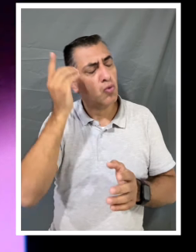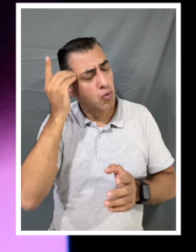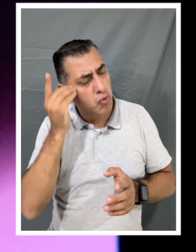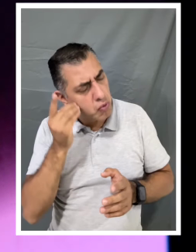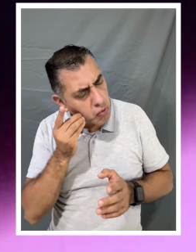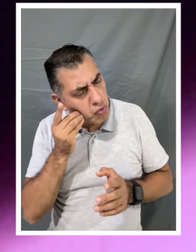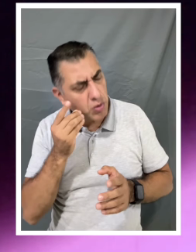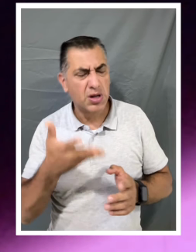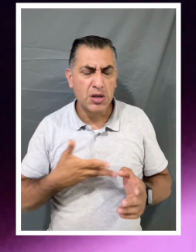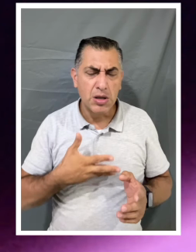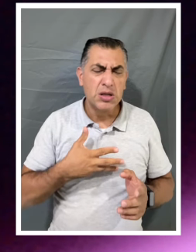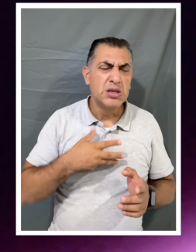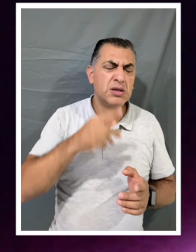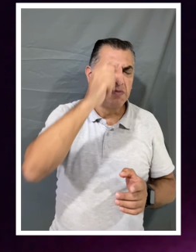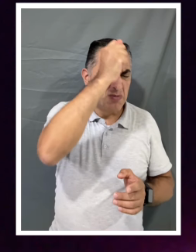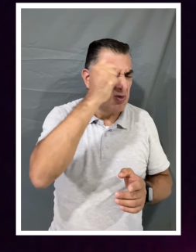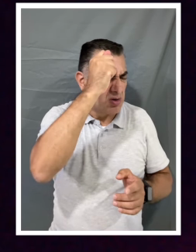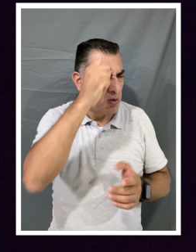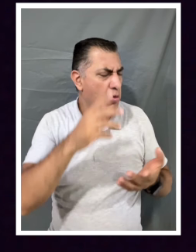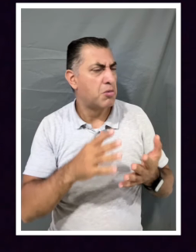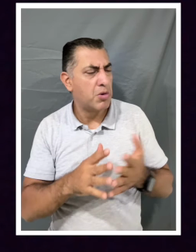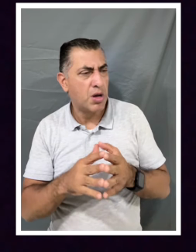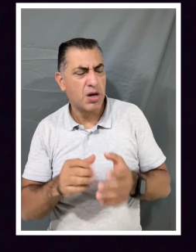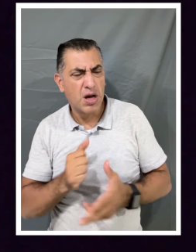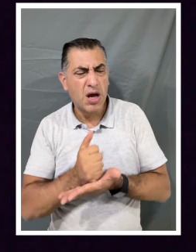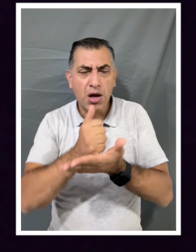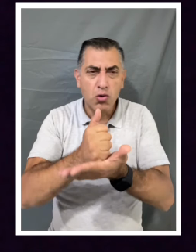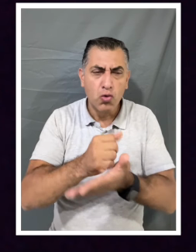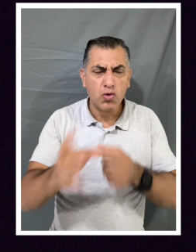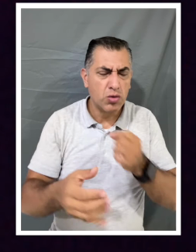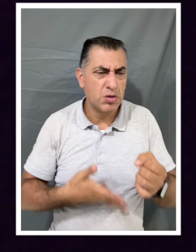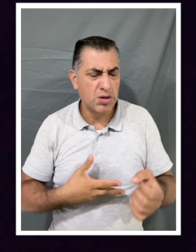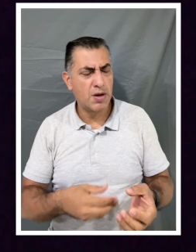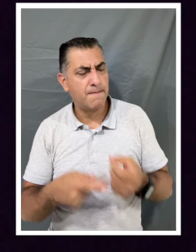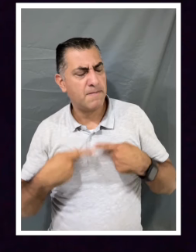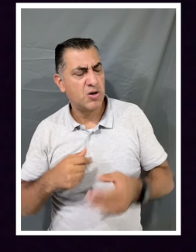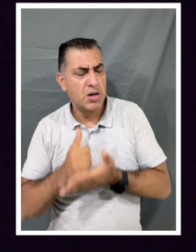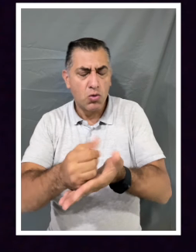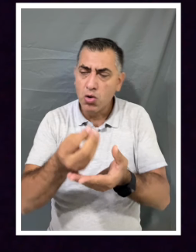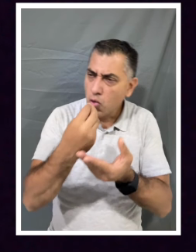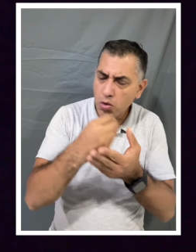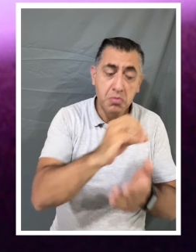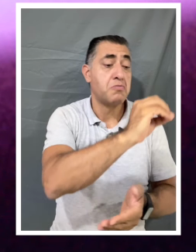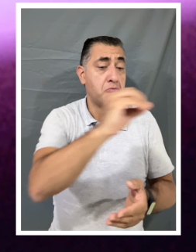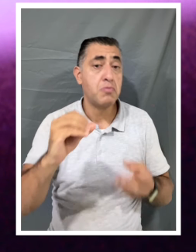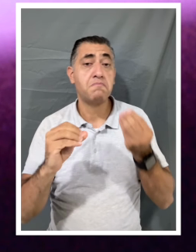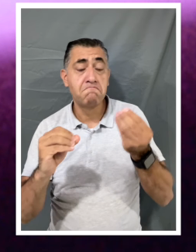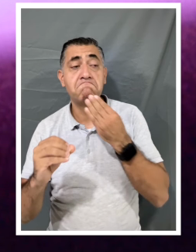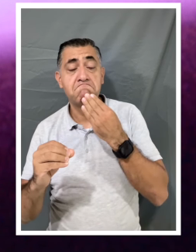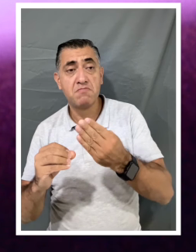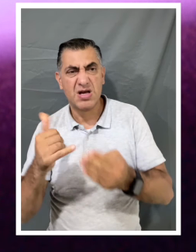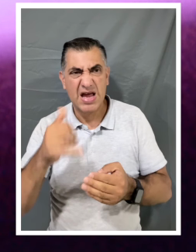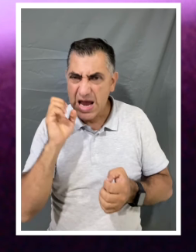tiene psicólogos que que lo acompañan en todo su proceso tiene nutriólogos tiene mucha organización y la